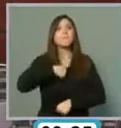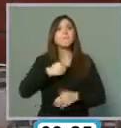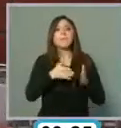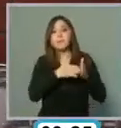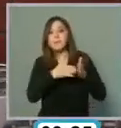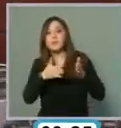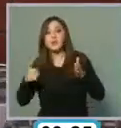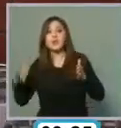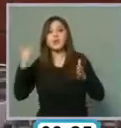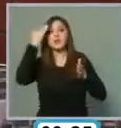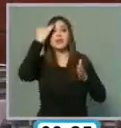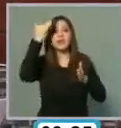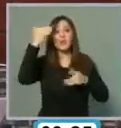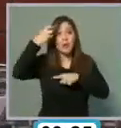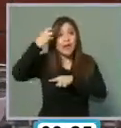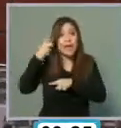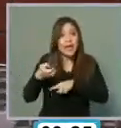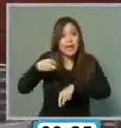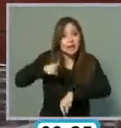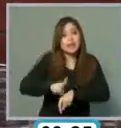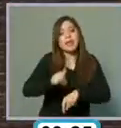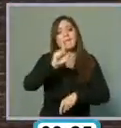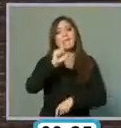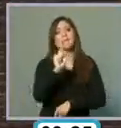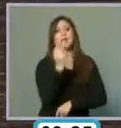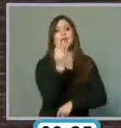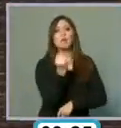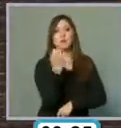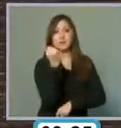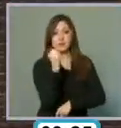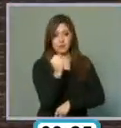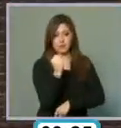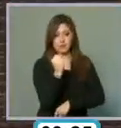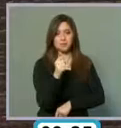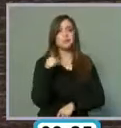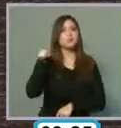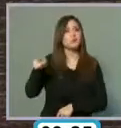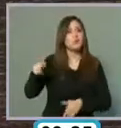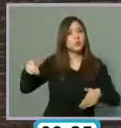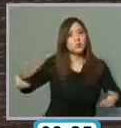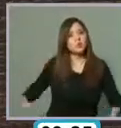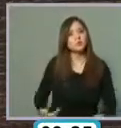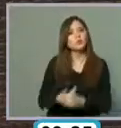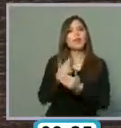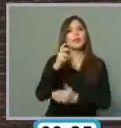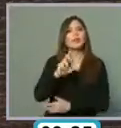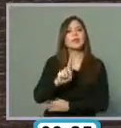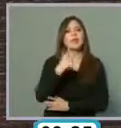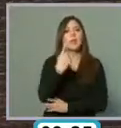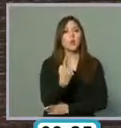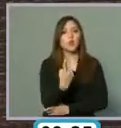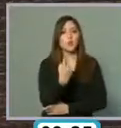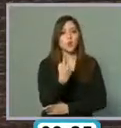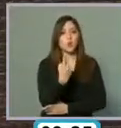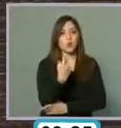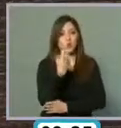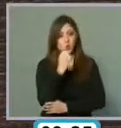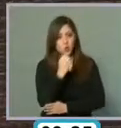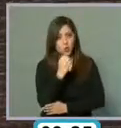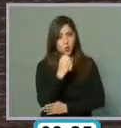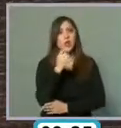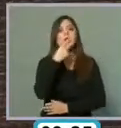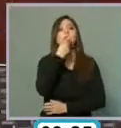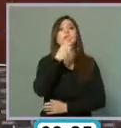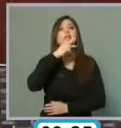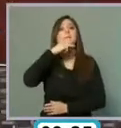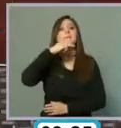a partir del 29 de septiembre. Ok. 31 de octubre. Pues sería el 5 de noviembre. Los mayas dicen que